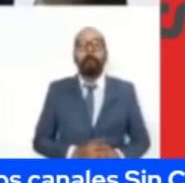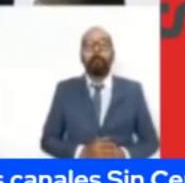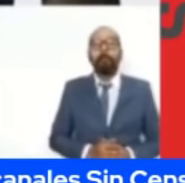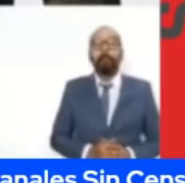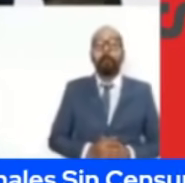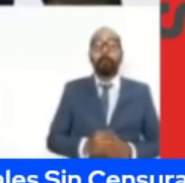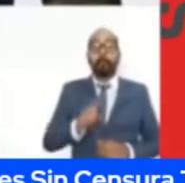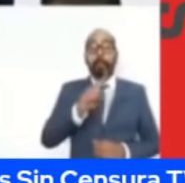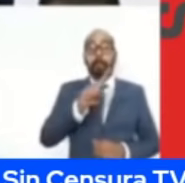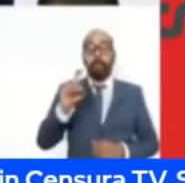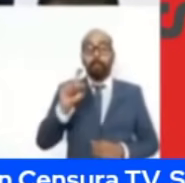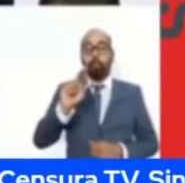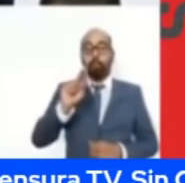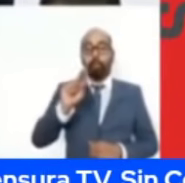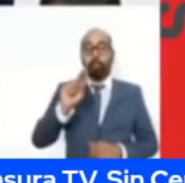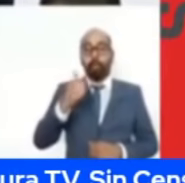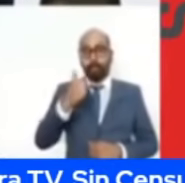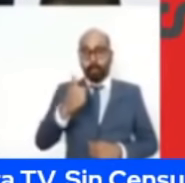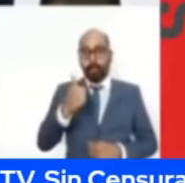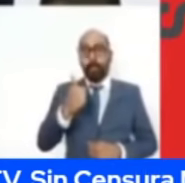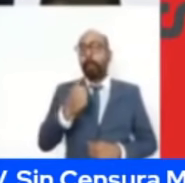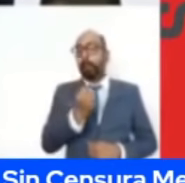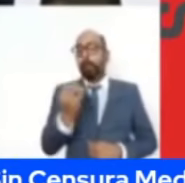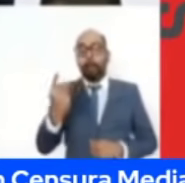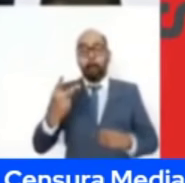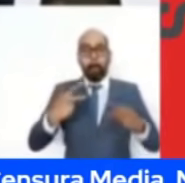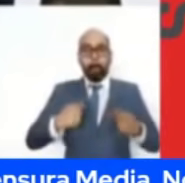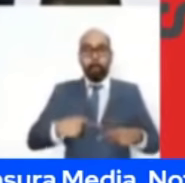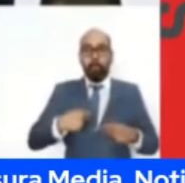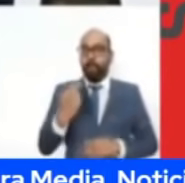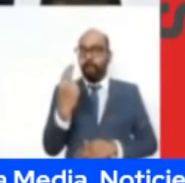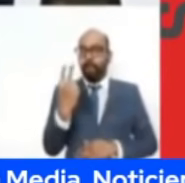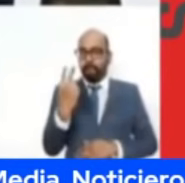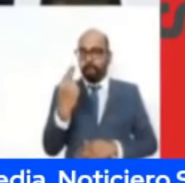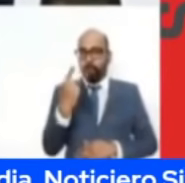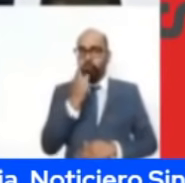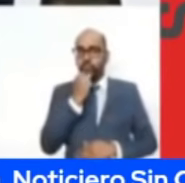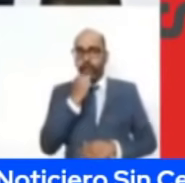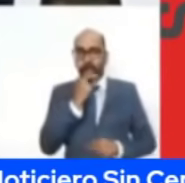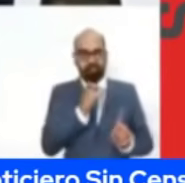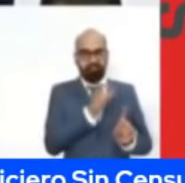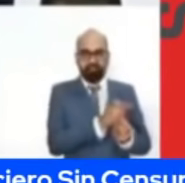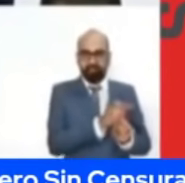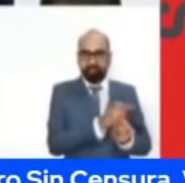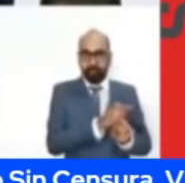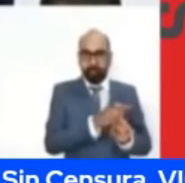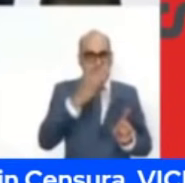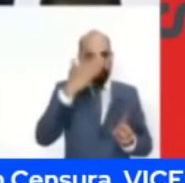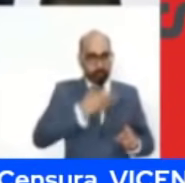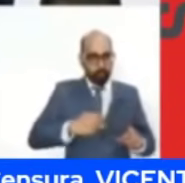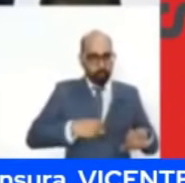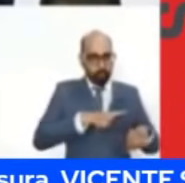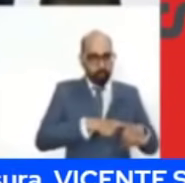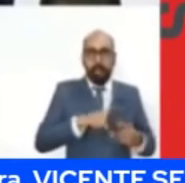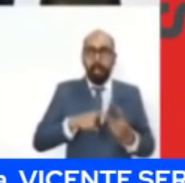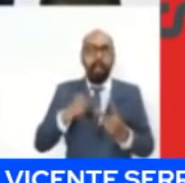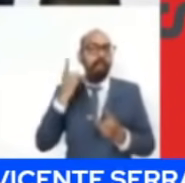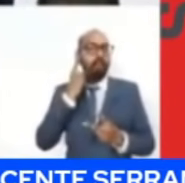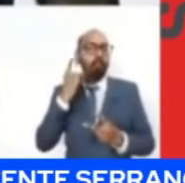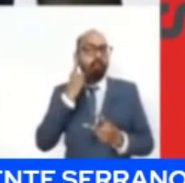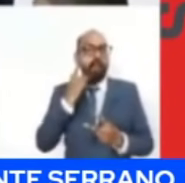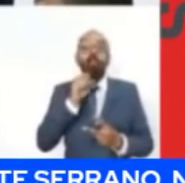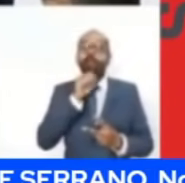186 elementos 25 elementos con presidentes municipales 24 elementos a diputados pero que nos quedamos